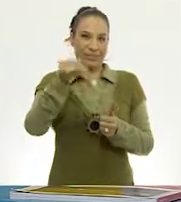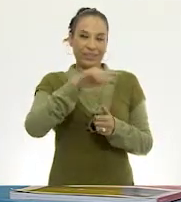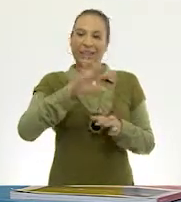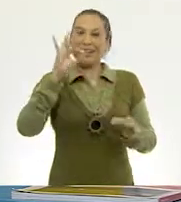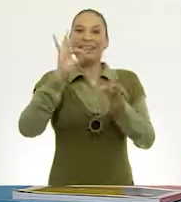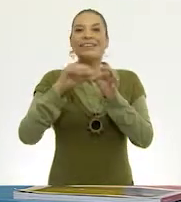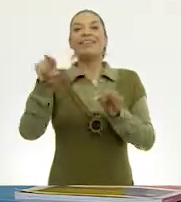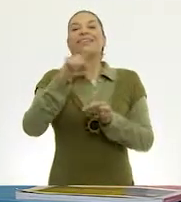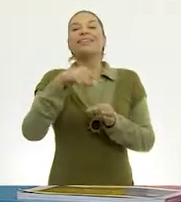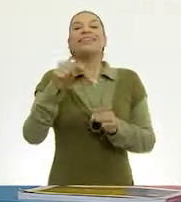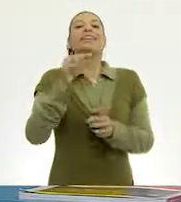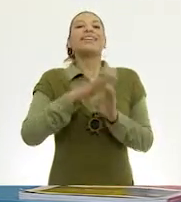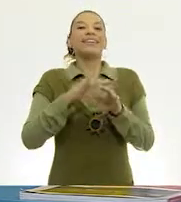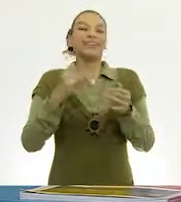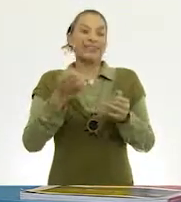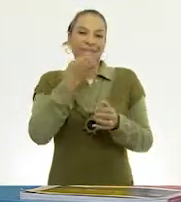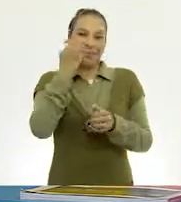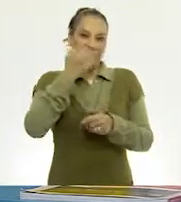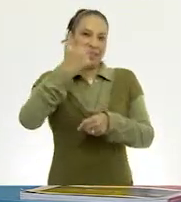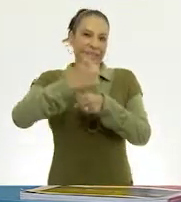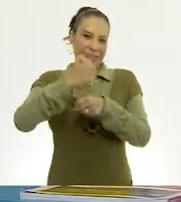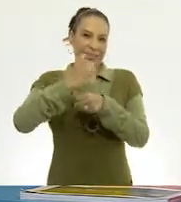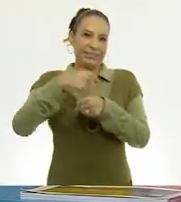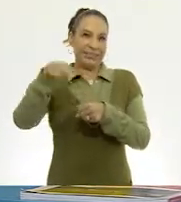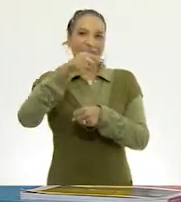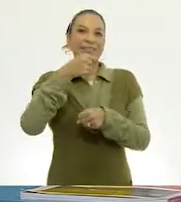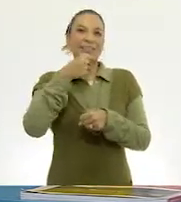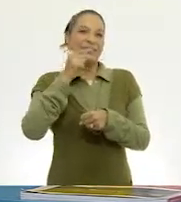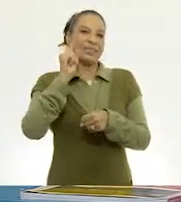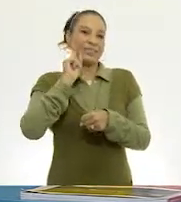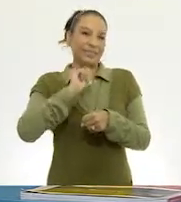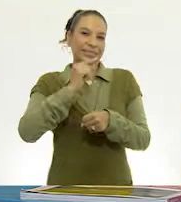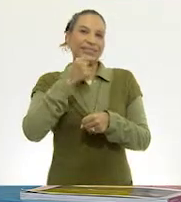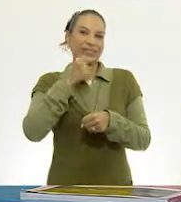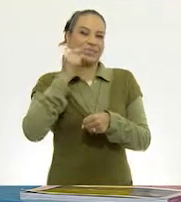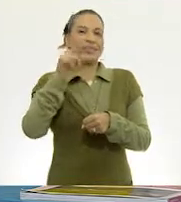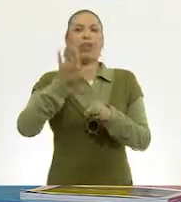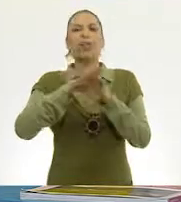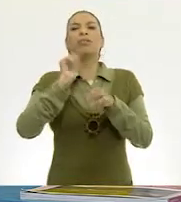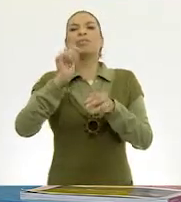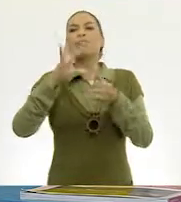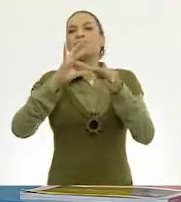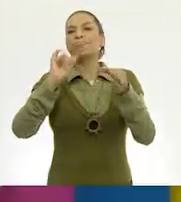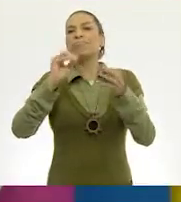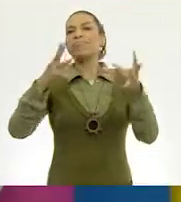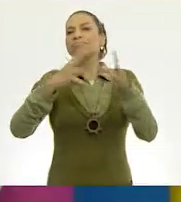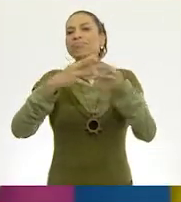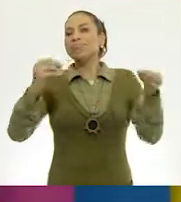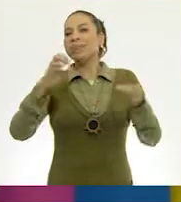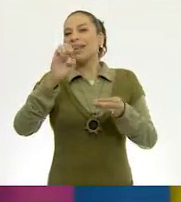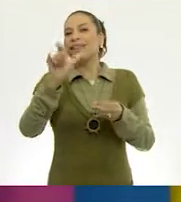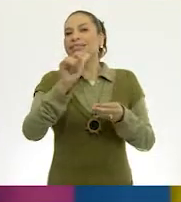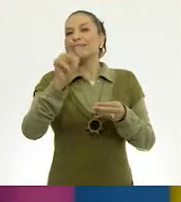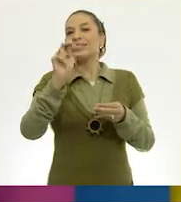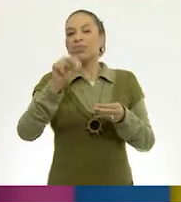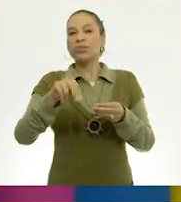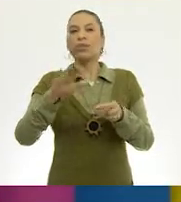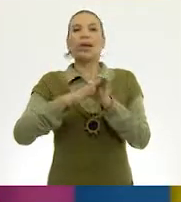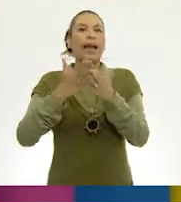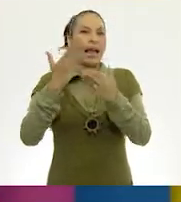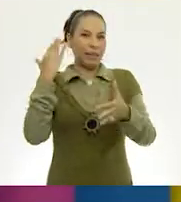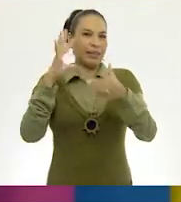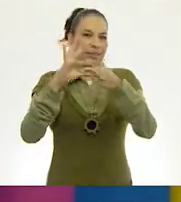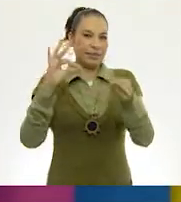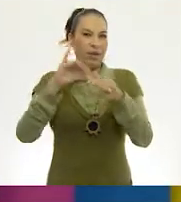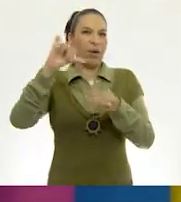listísimos los chicos y las chicas de sexto grado para seguir hablando acerca de la extinción. Exacto, pero antes de comenzar con